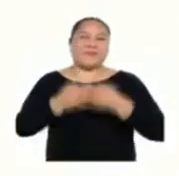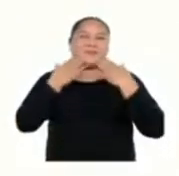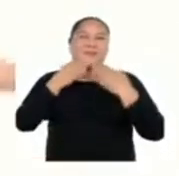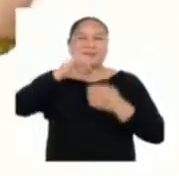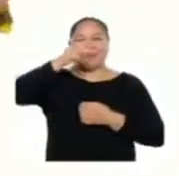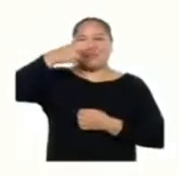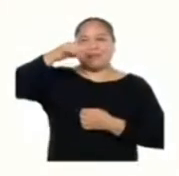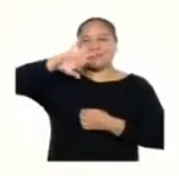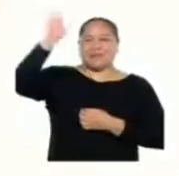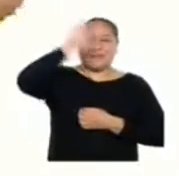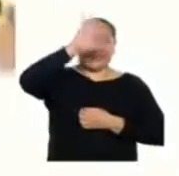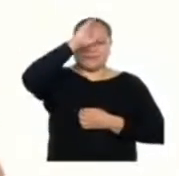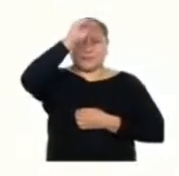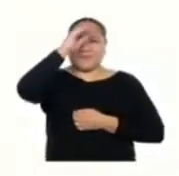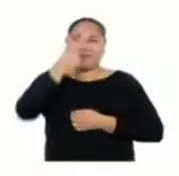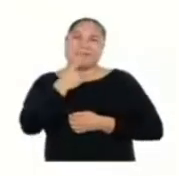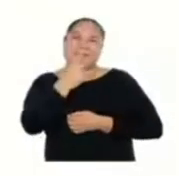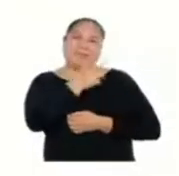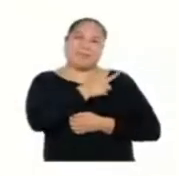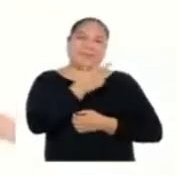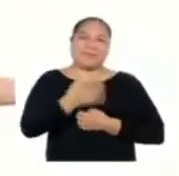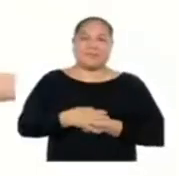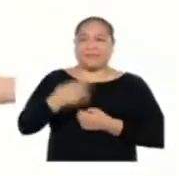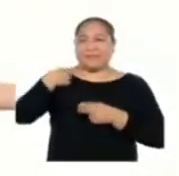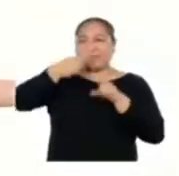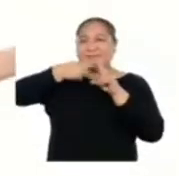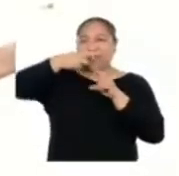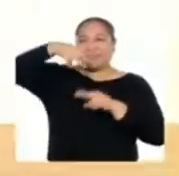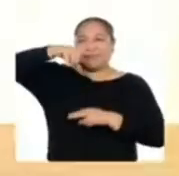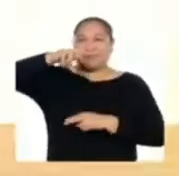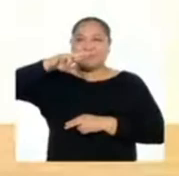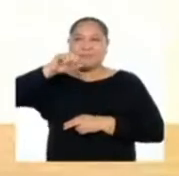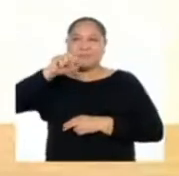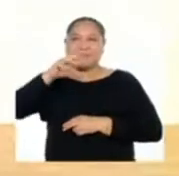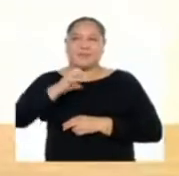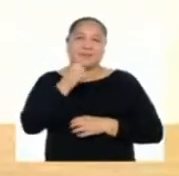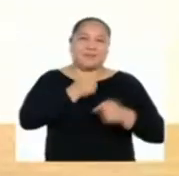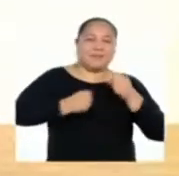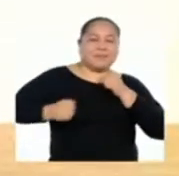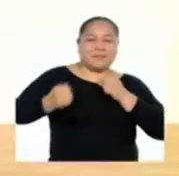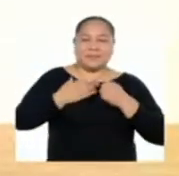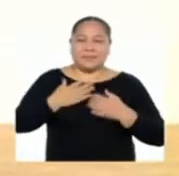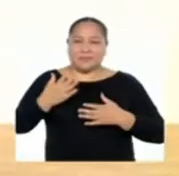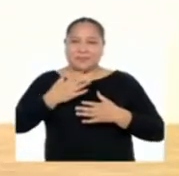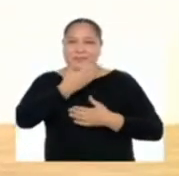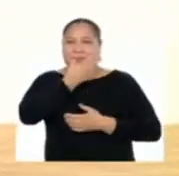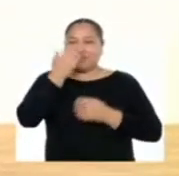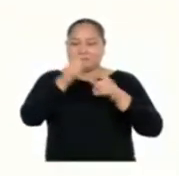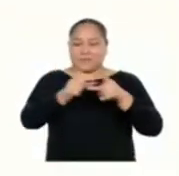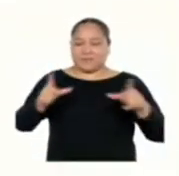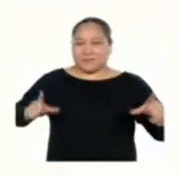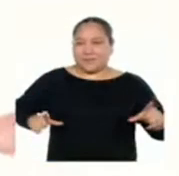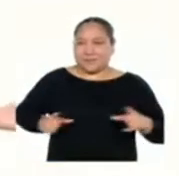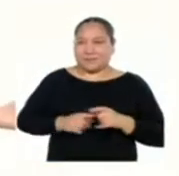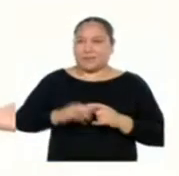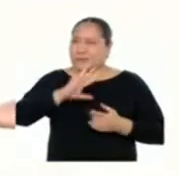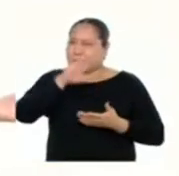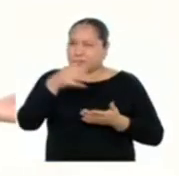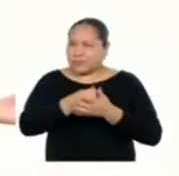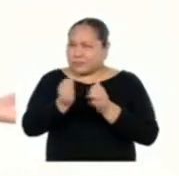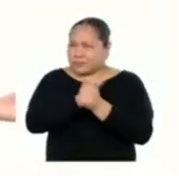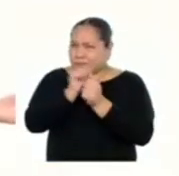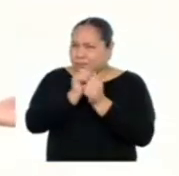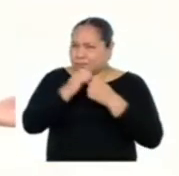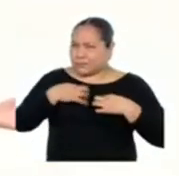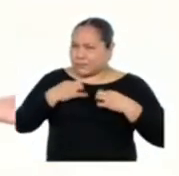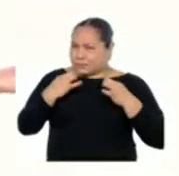Gracias, Jonathan. Hola, chicas y chicos de tercero de secundaria. Mi nombre es Mariale y hoy vamos a mover cosas desde nuestro mejor espacio. Todos hemos lavado ropa